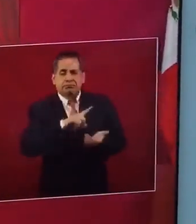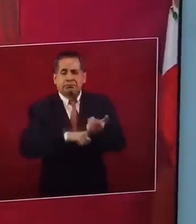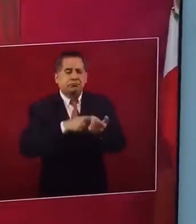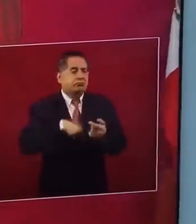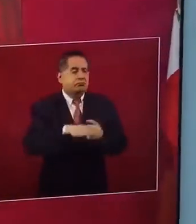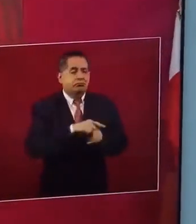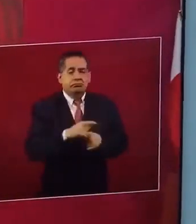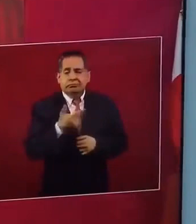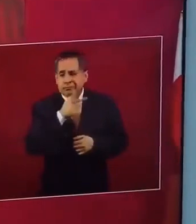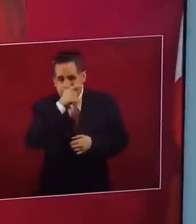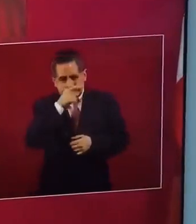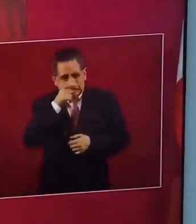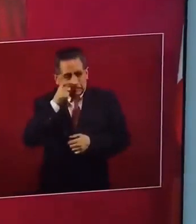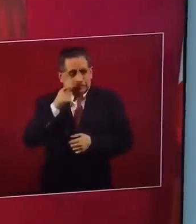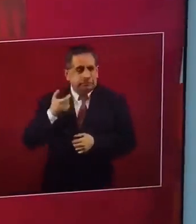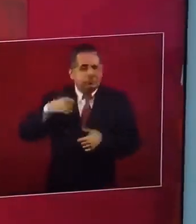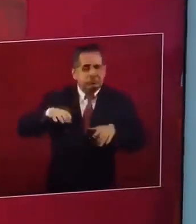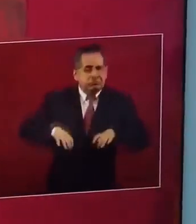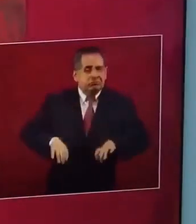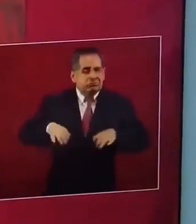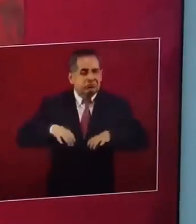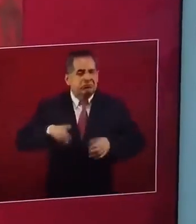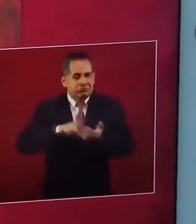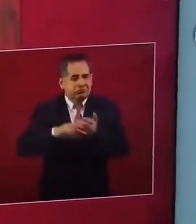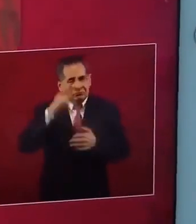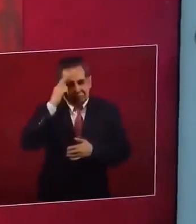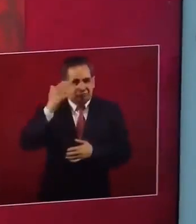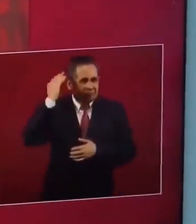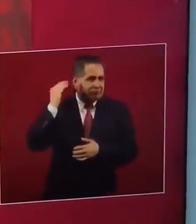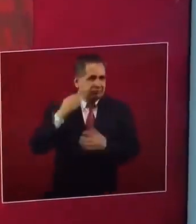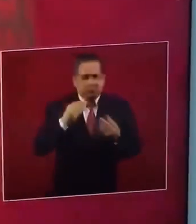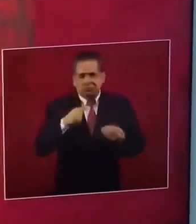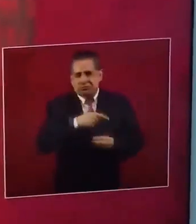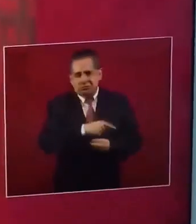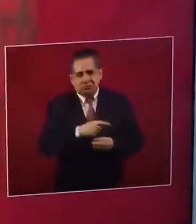jugosos negocios al amparo del poder. Entonces,